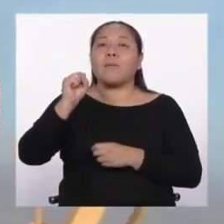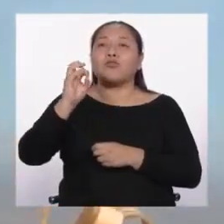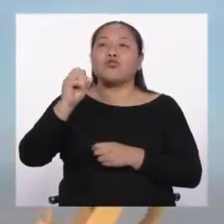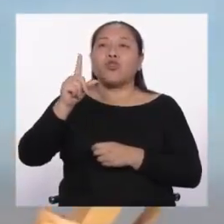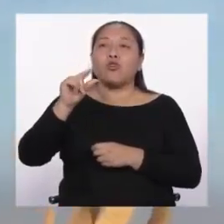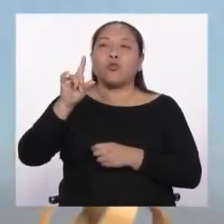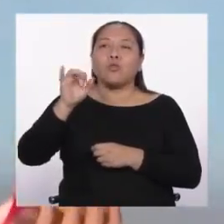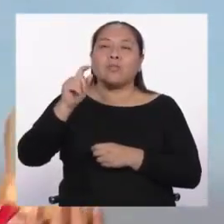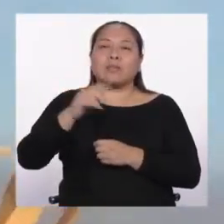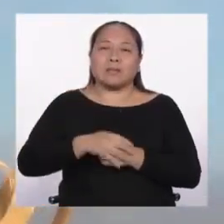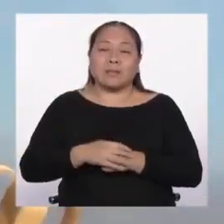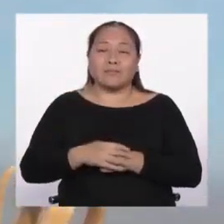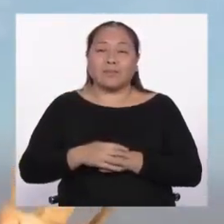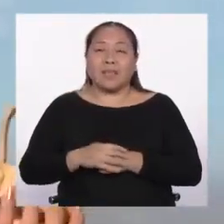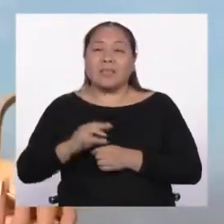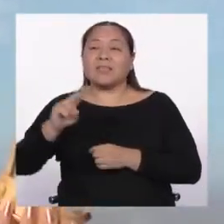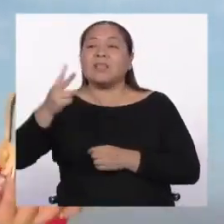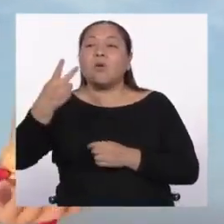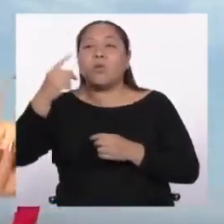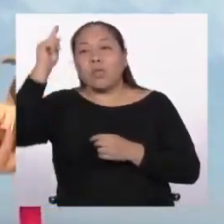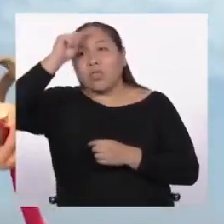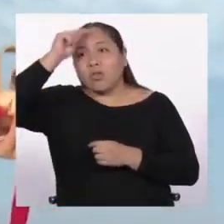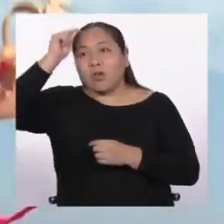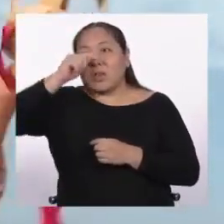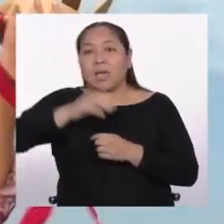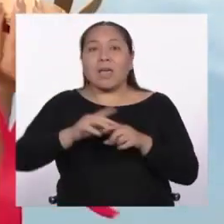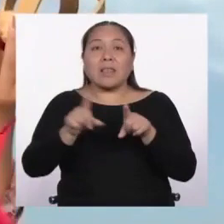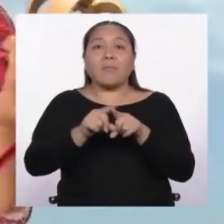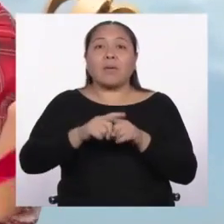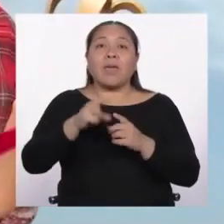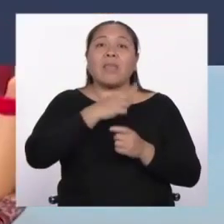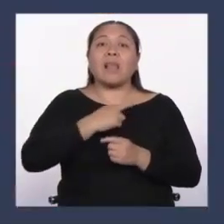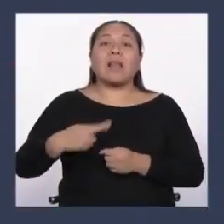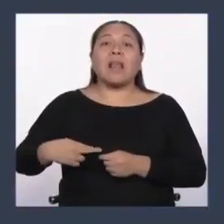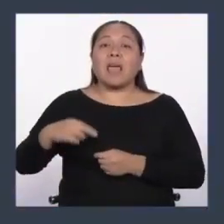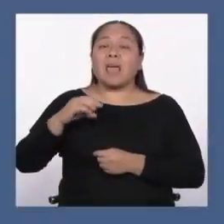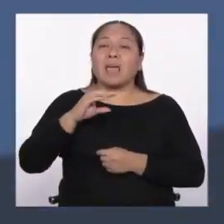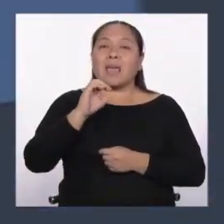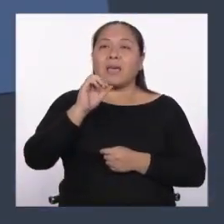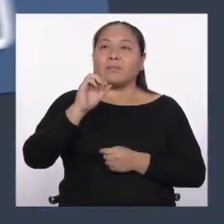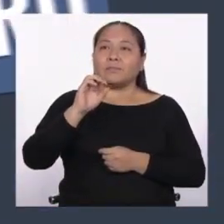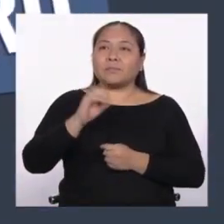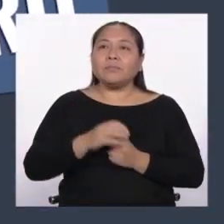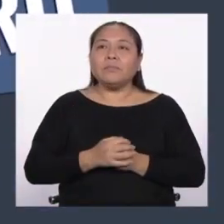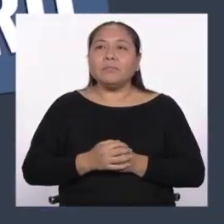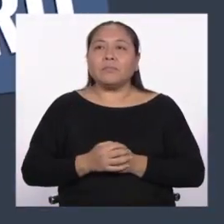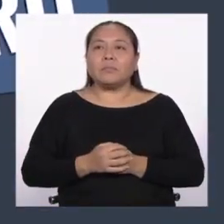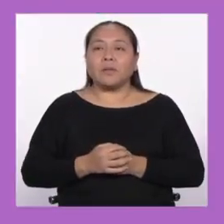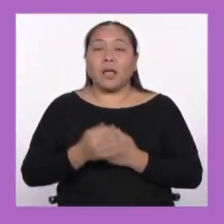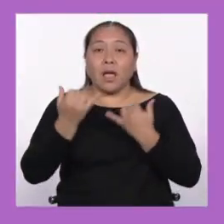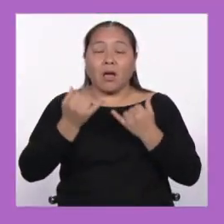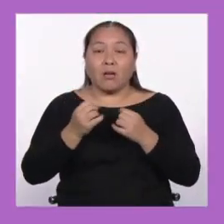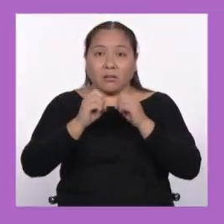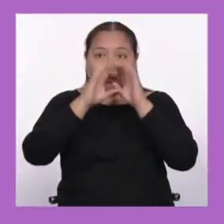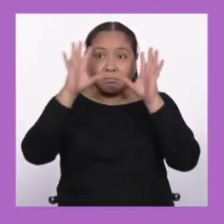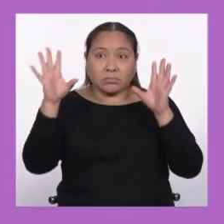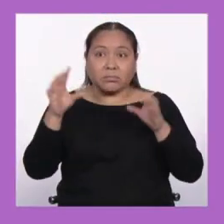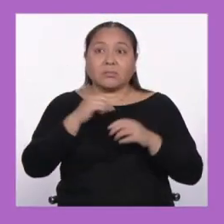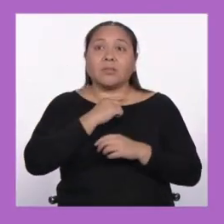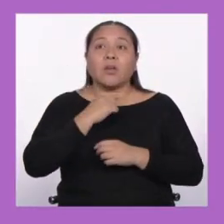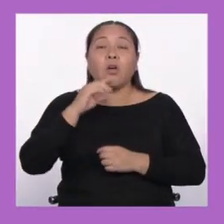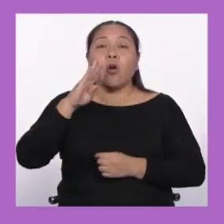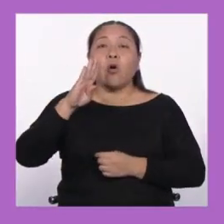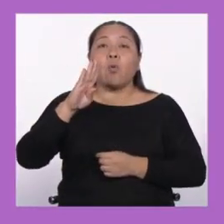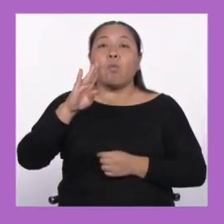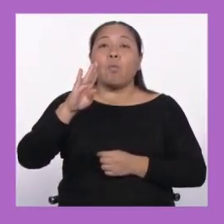teórico y de Luis XIV, uno de los reyes más famosos en el mundo. Ahora nos queda claro entonces que para el obispo francés Jacques